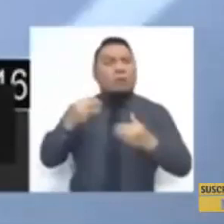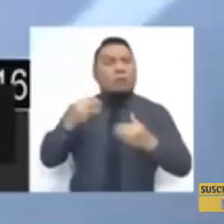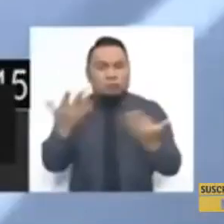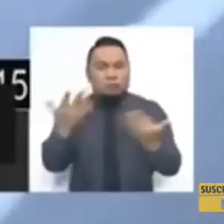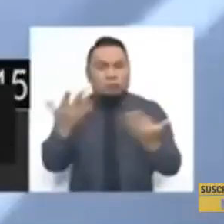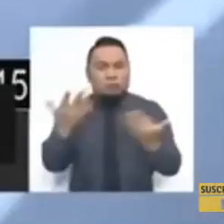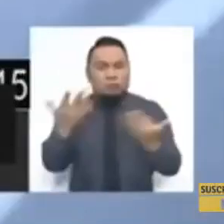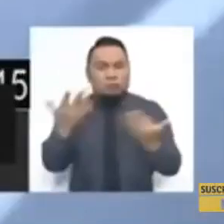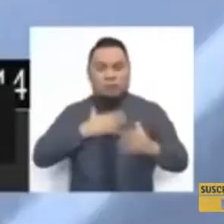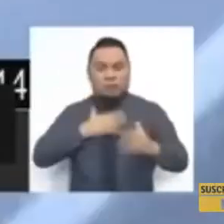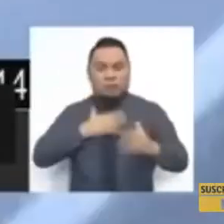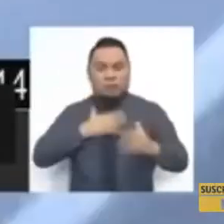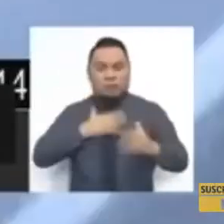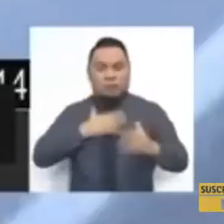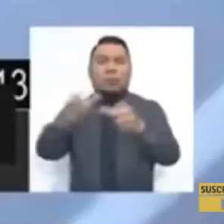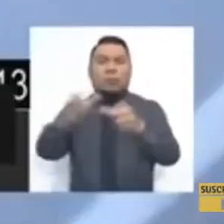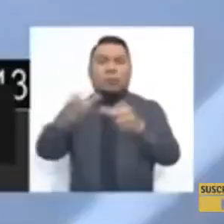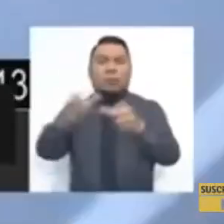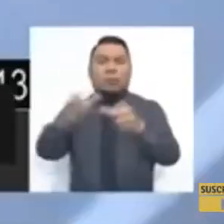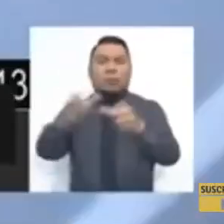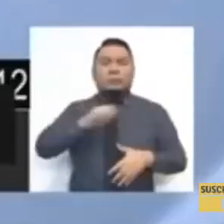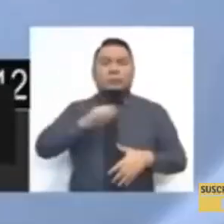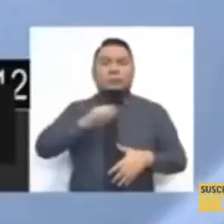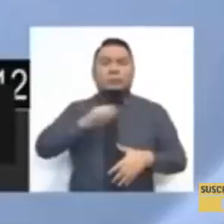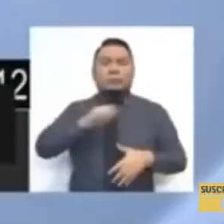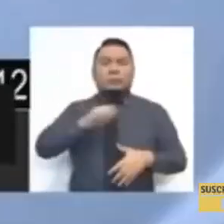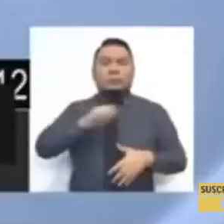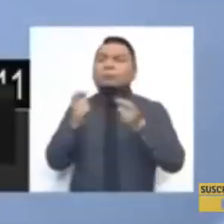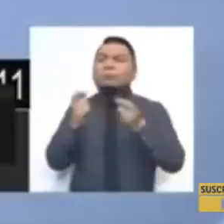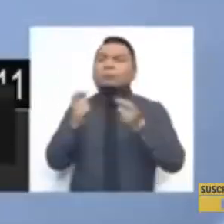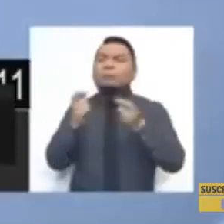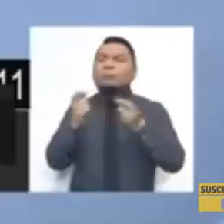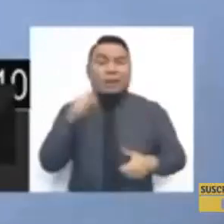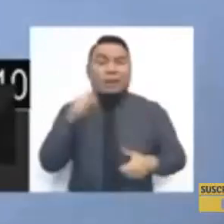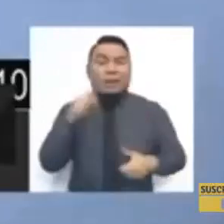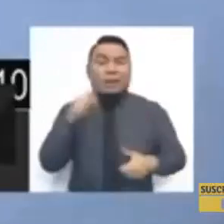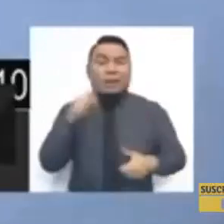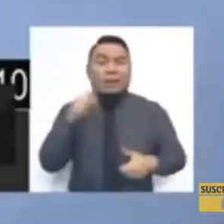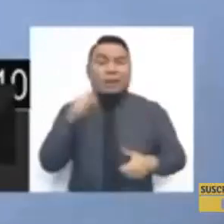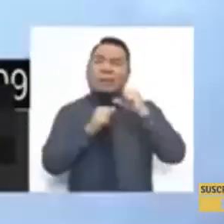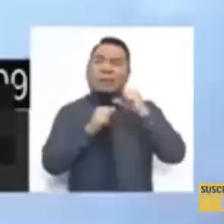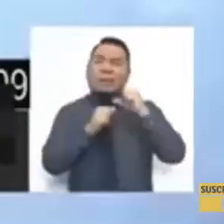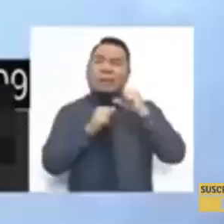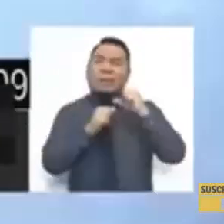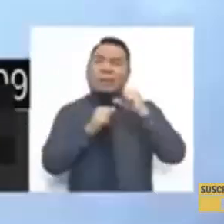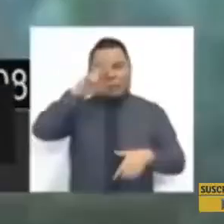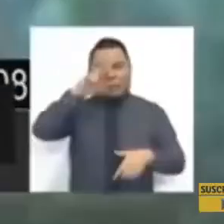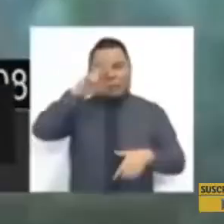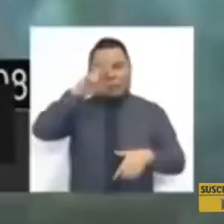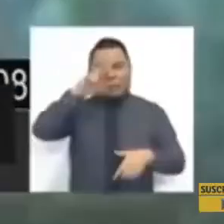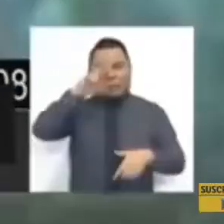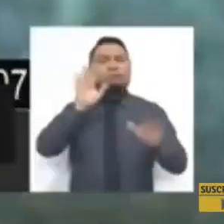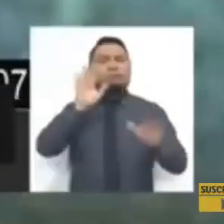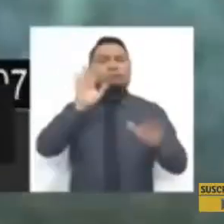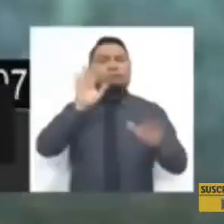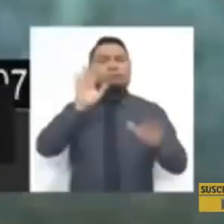mi propiedad, nuestra propiedad será cautelada. No más pobres en un país rico. Palabra de maestro.